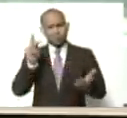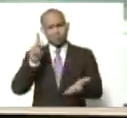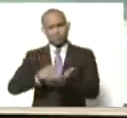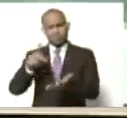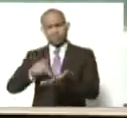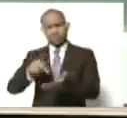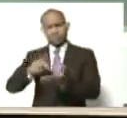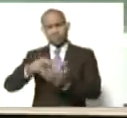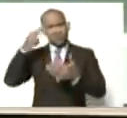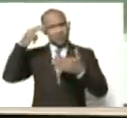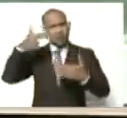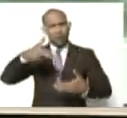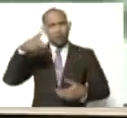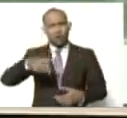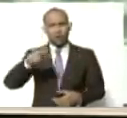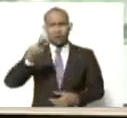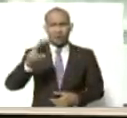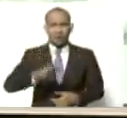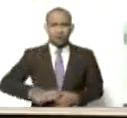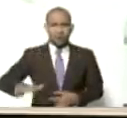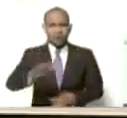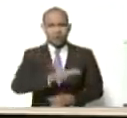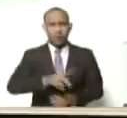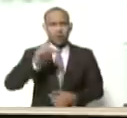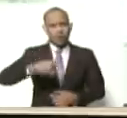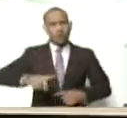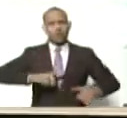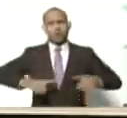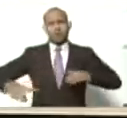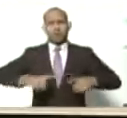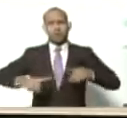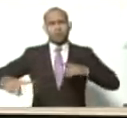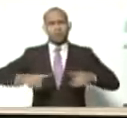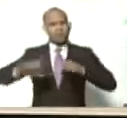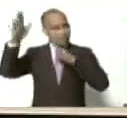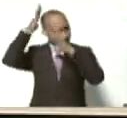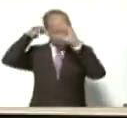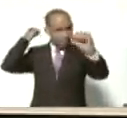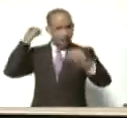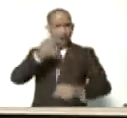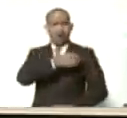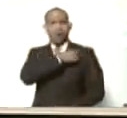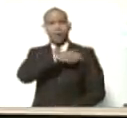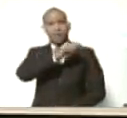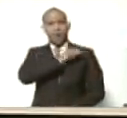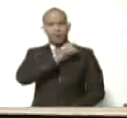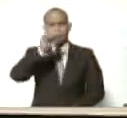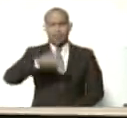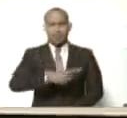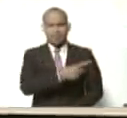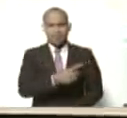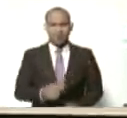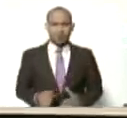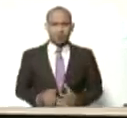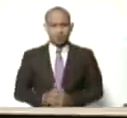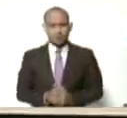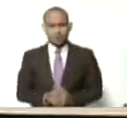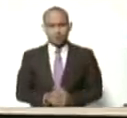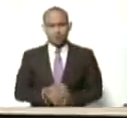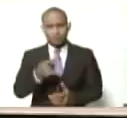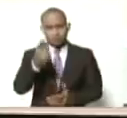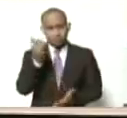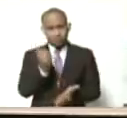terroristas, que dirigió desde la Embajada de España en Caracas la operación Gedeón personalmente. Ahí